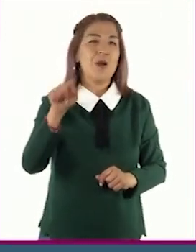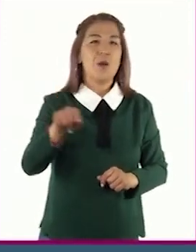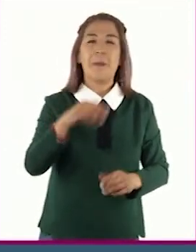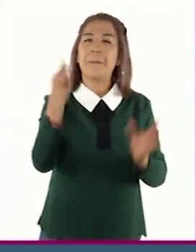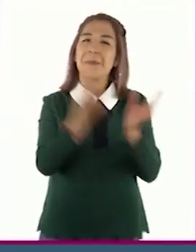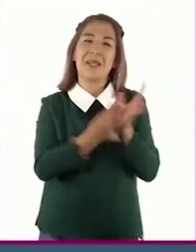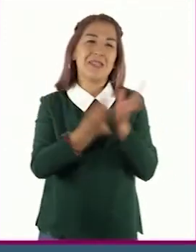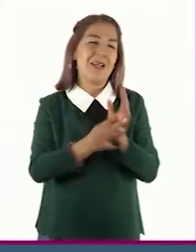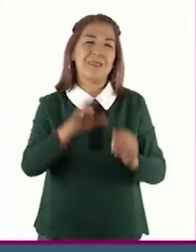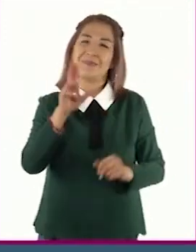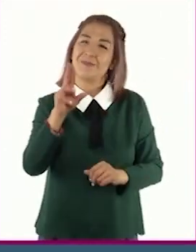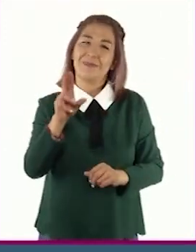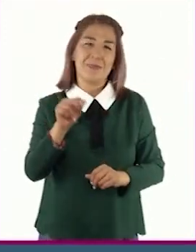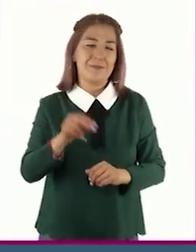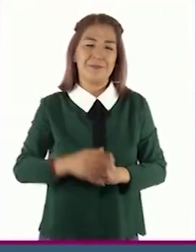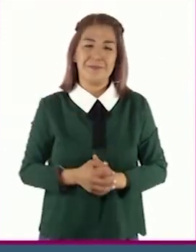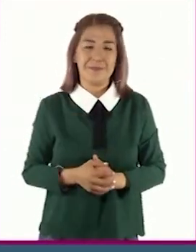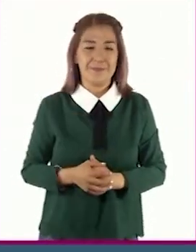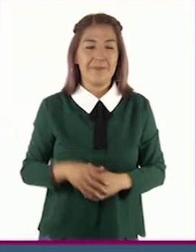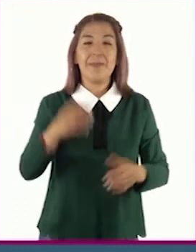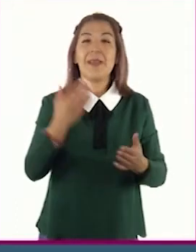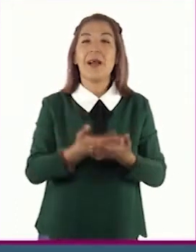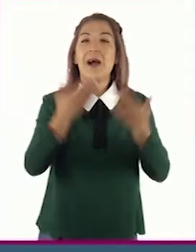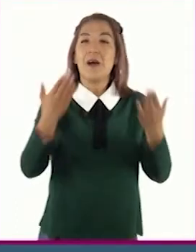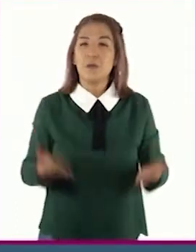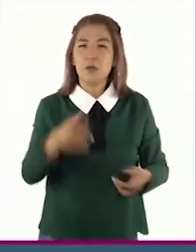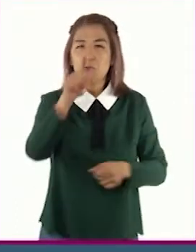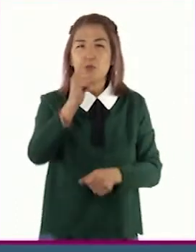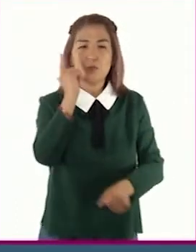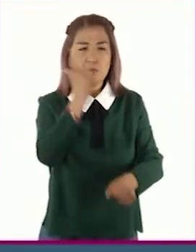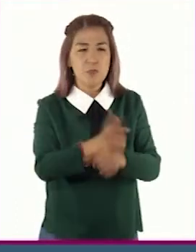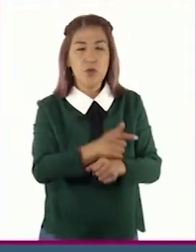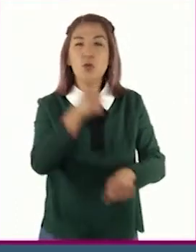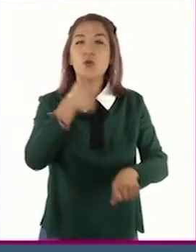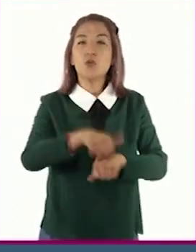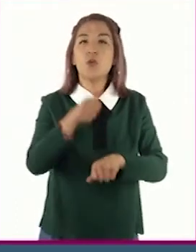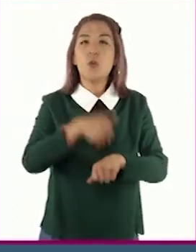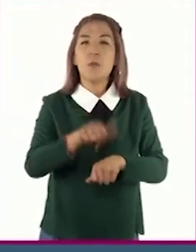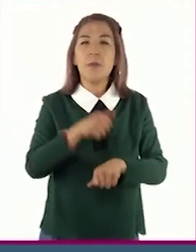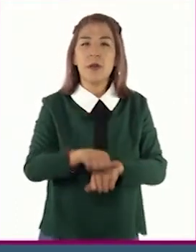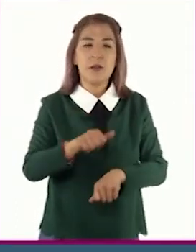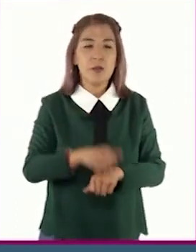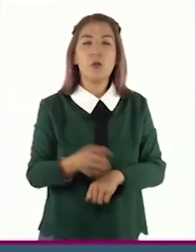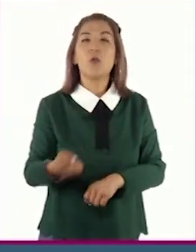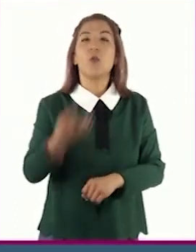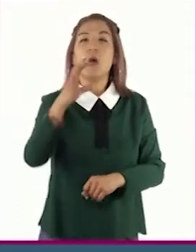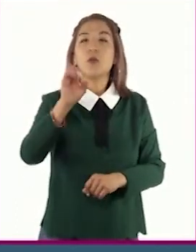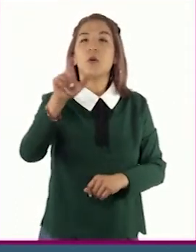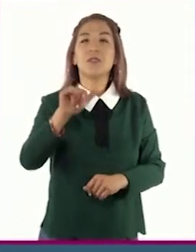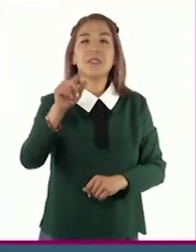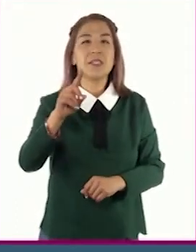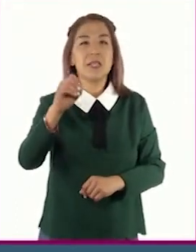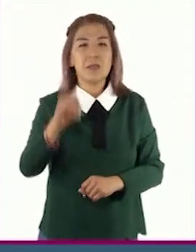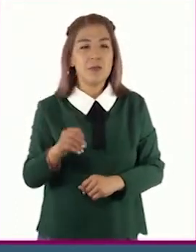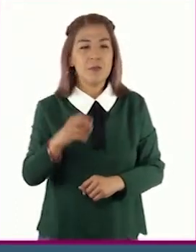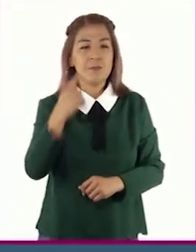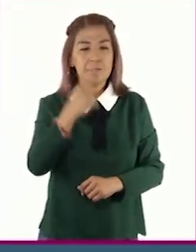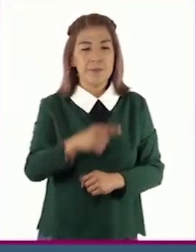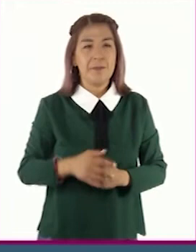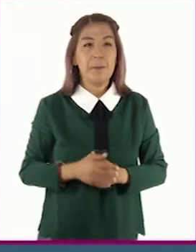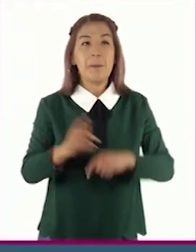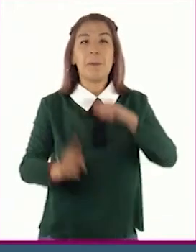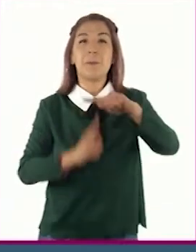metal. Ahora, identificamos su número de oxidación, que es de